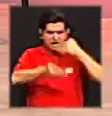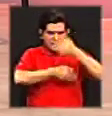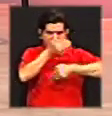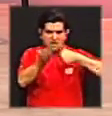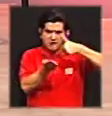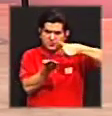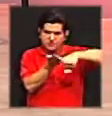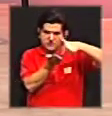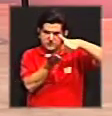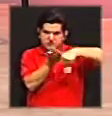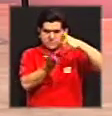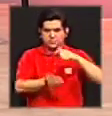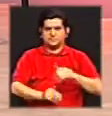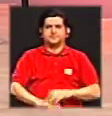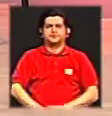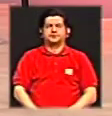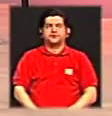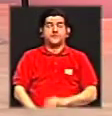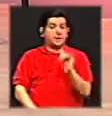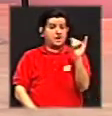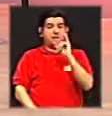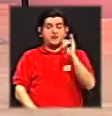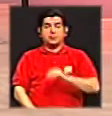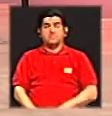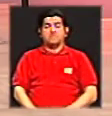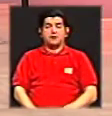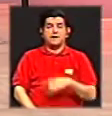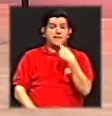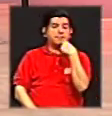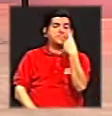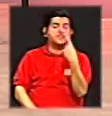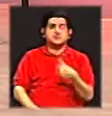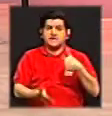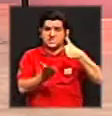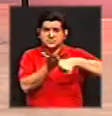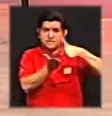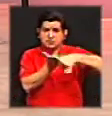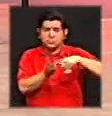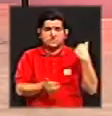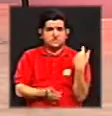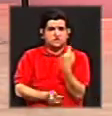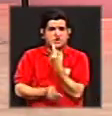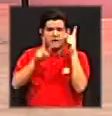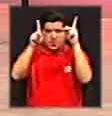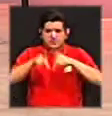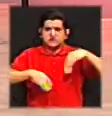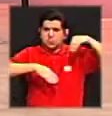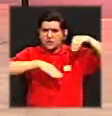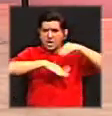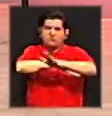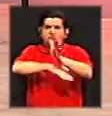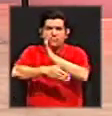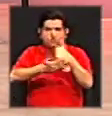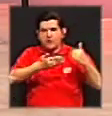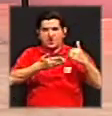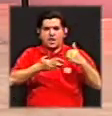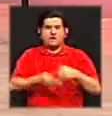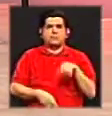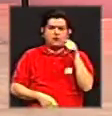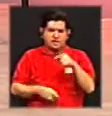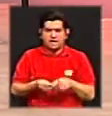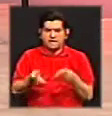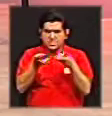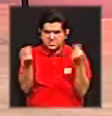electoral. Y también acerca de si el voto de cada persona influye en algo, en los